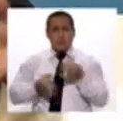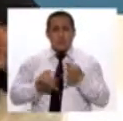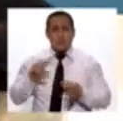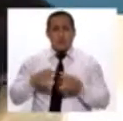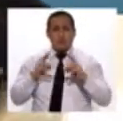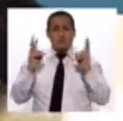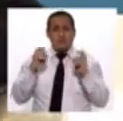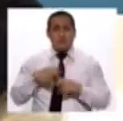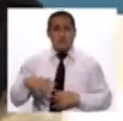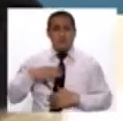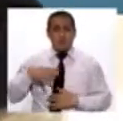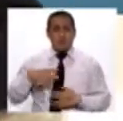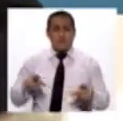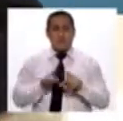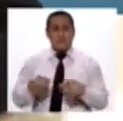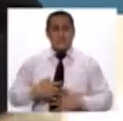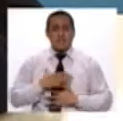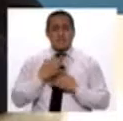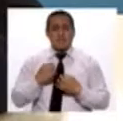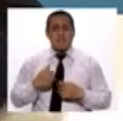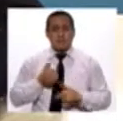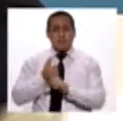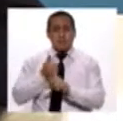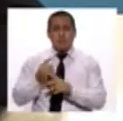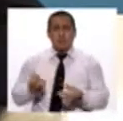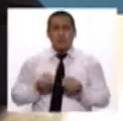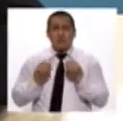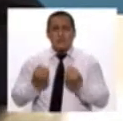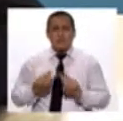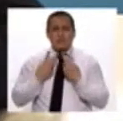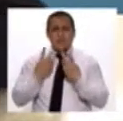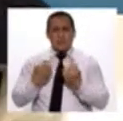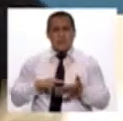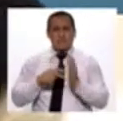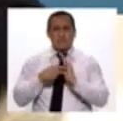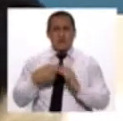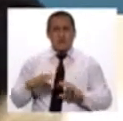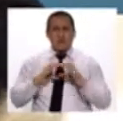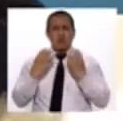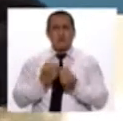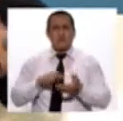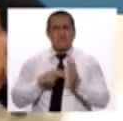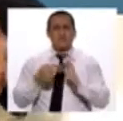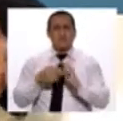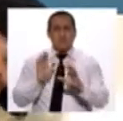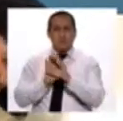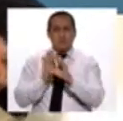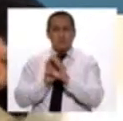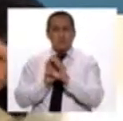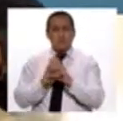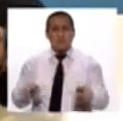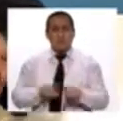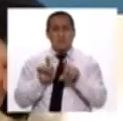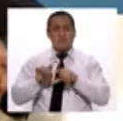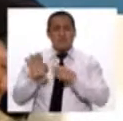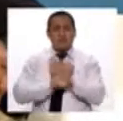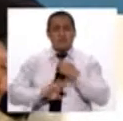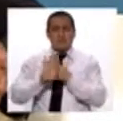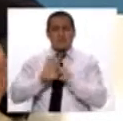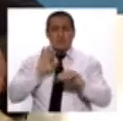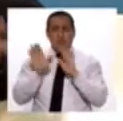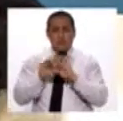cosa privada, solo para intereses patrimoniales, ¿por qué razón nos tiene que decir al resto de la República qué cosa es la Constitución? Y de manera